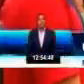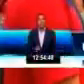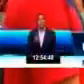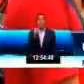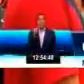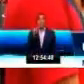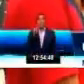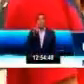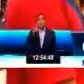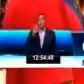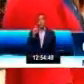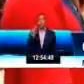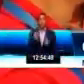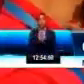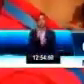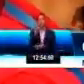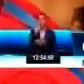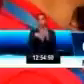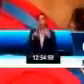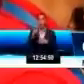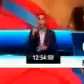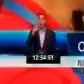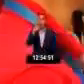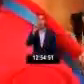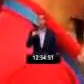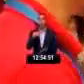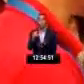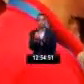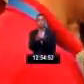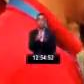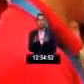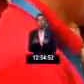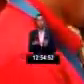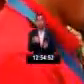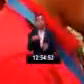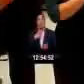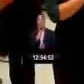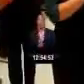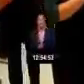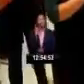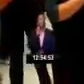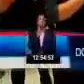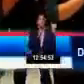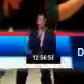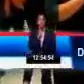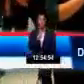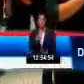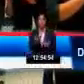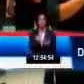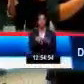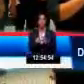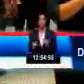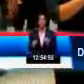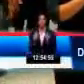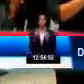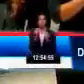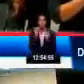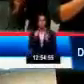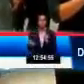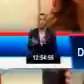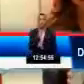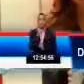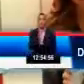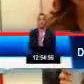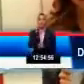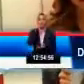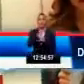Carlos Mujica acompañó a su hijo Roberto, que es diseñador gráfico y tiene discapacidad auditiva. Ellos esperan que el joven consiga una vacante